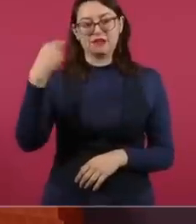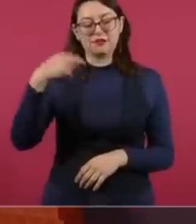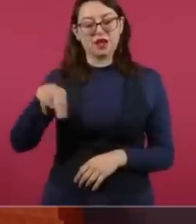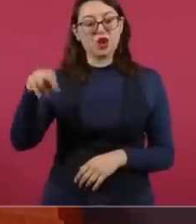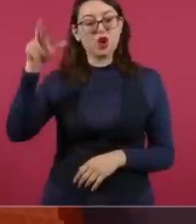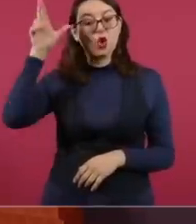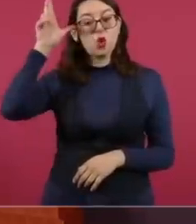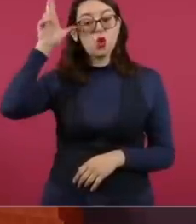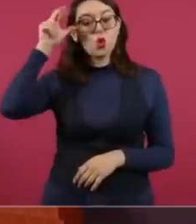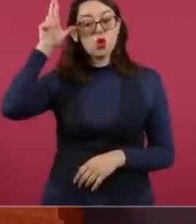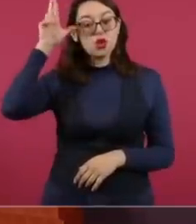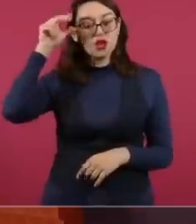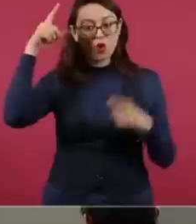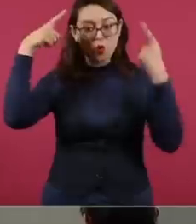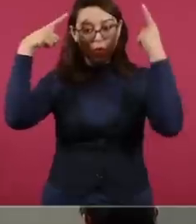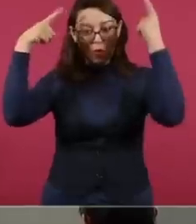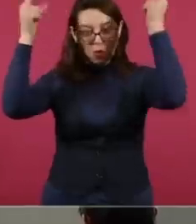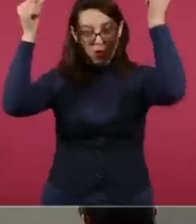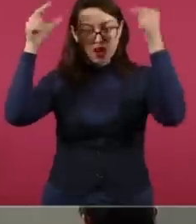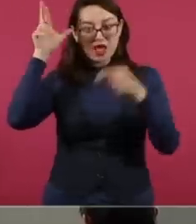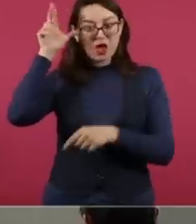que